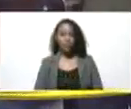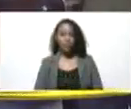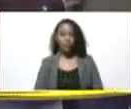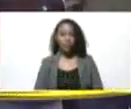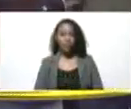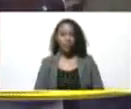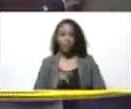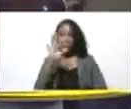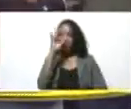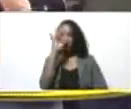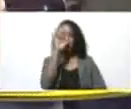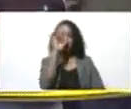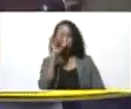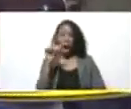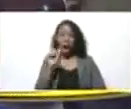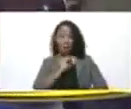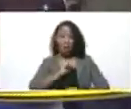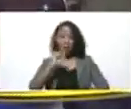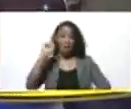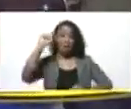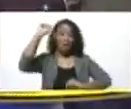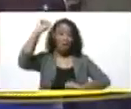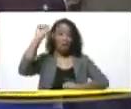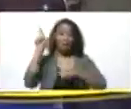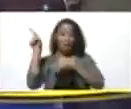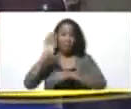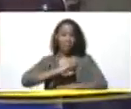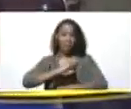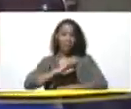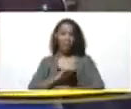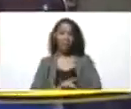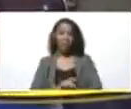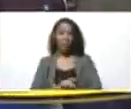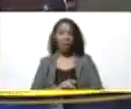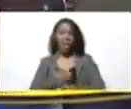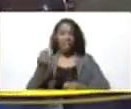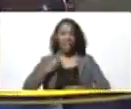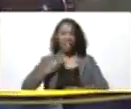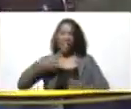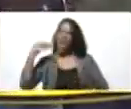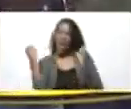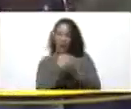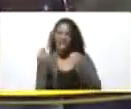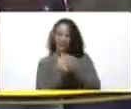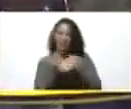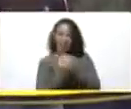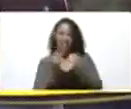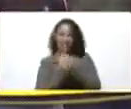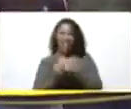para burlarse de los héroes de ellos. ¡Que vivan los jodedores!